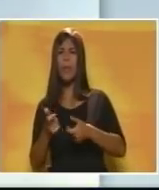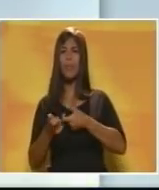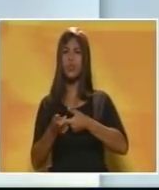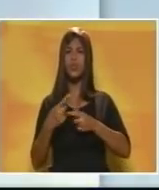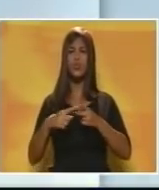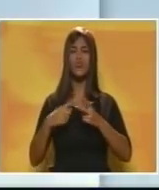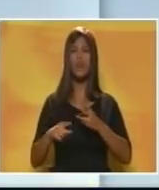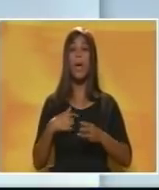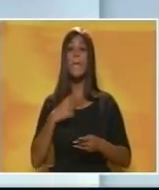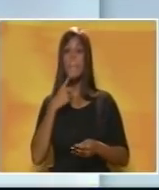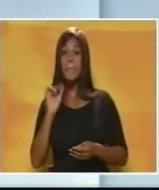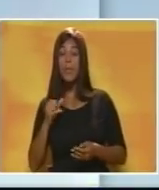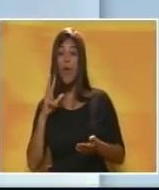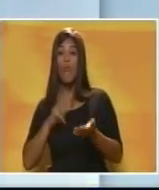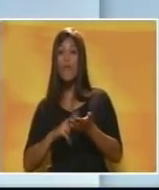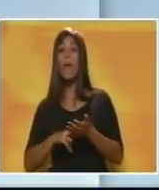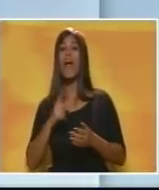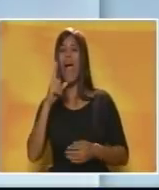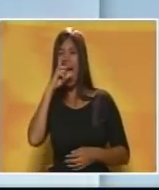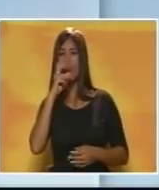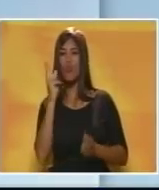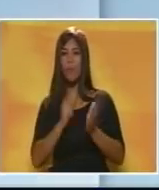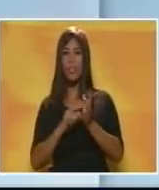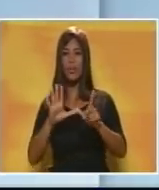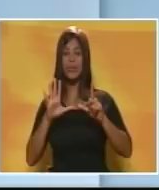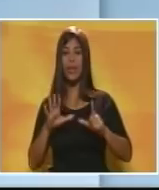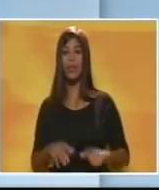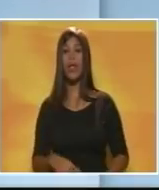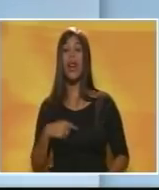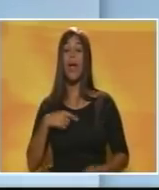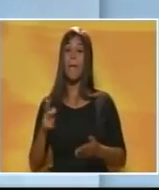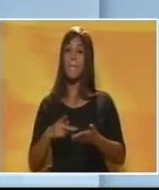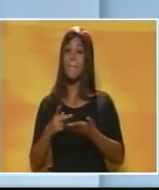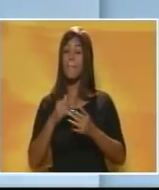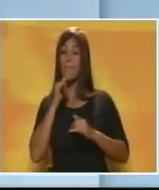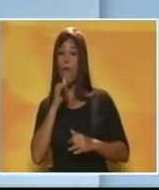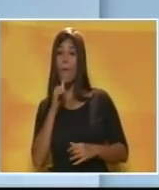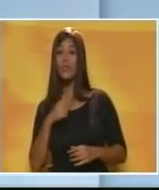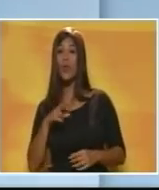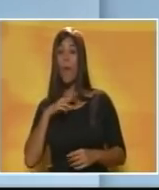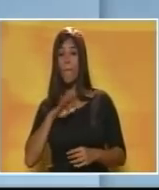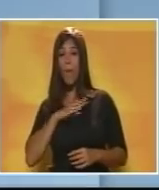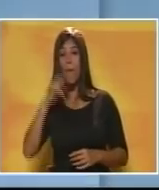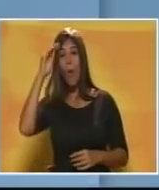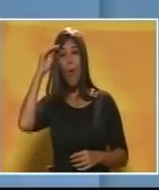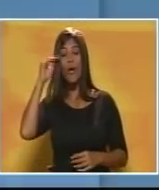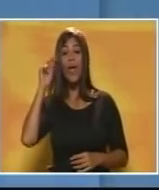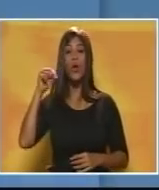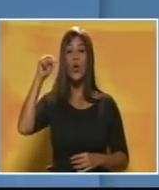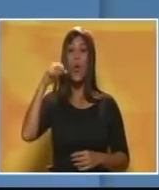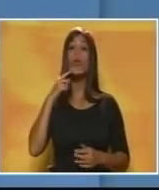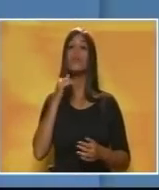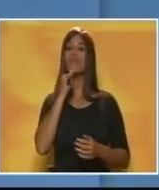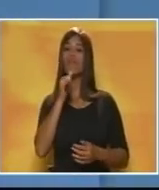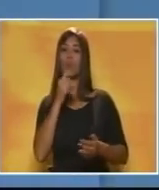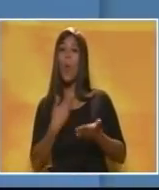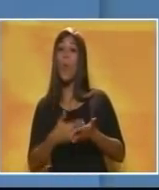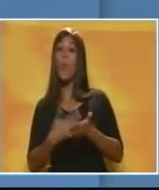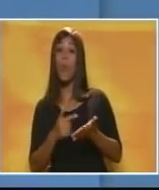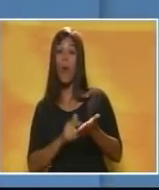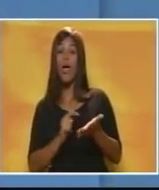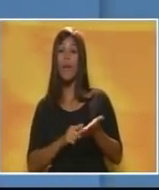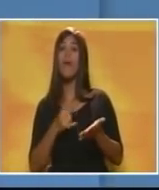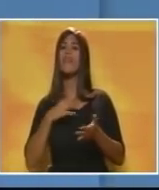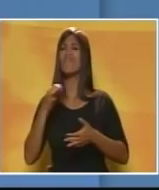primeros confirmados de este tipo desde el año 2017. La prensa estatal de Corea del Norte anunció las pruebas, que calificó, por cierto,